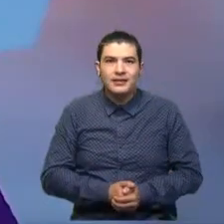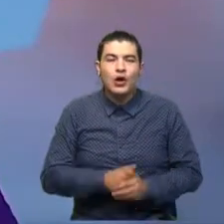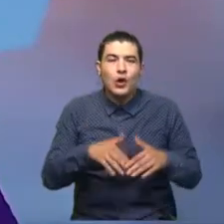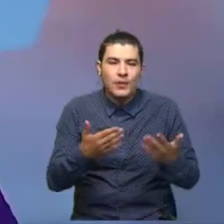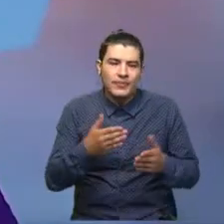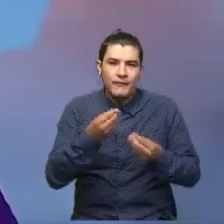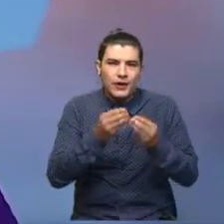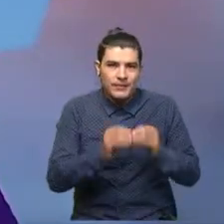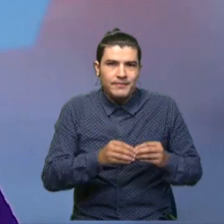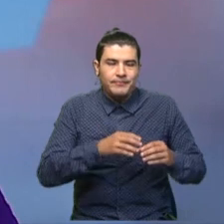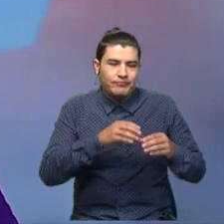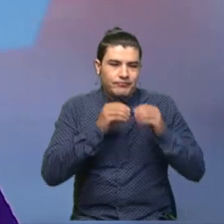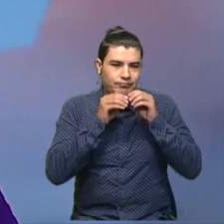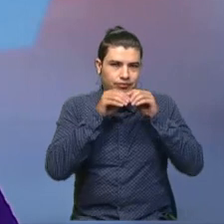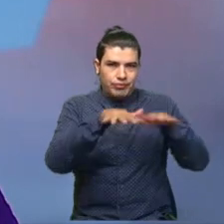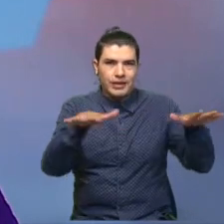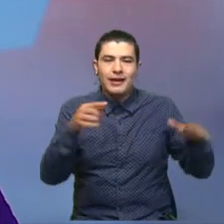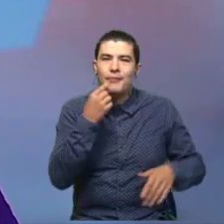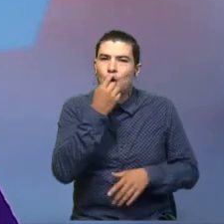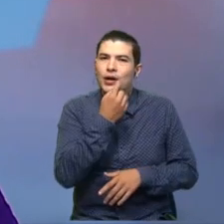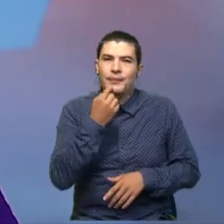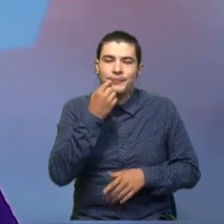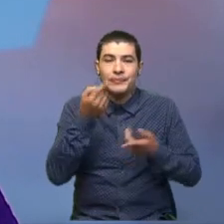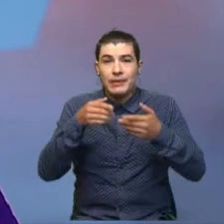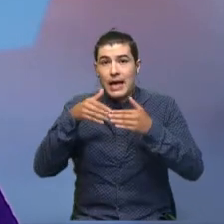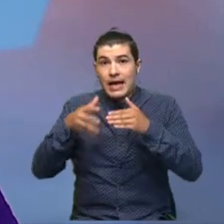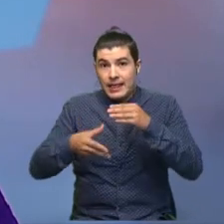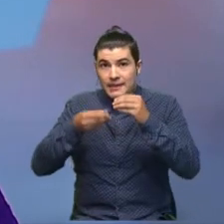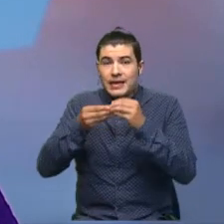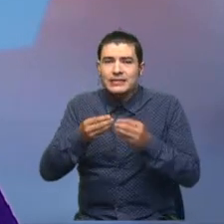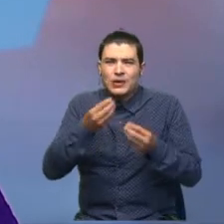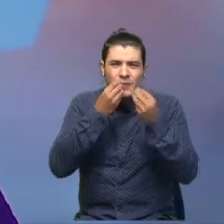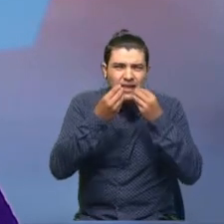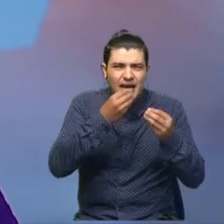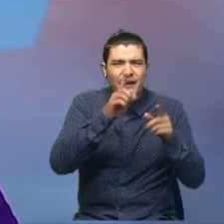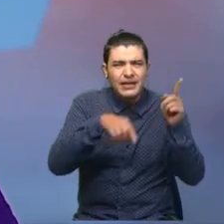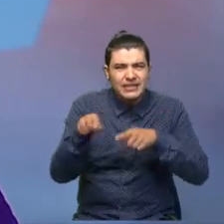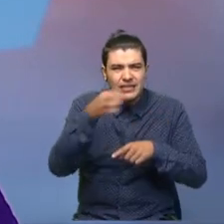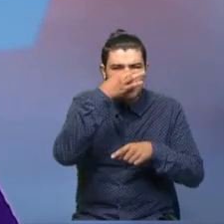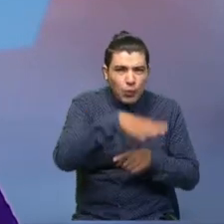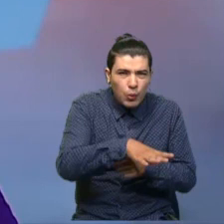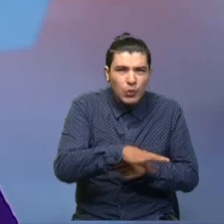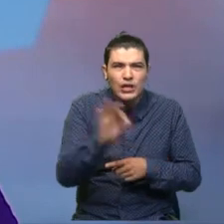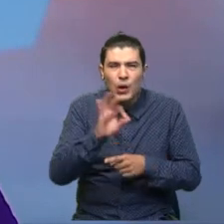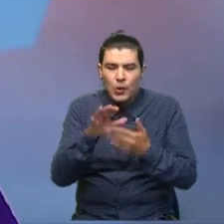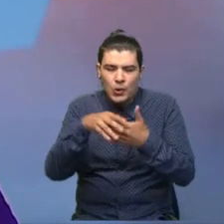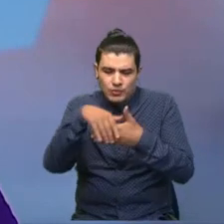boca y más que todo se va a transmitir por los alimentos que no están bien lavados y el pobre lavado de